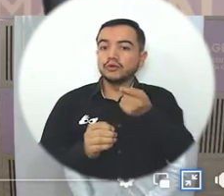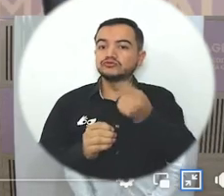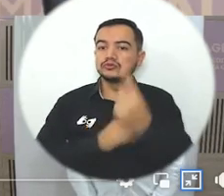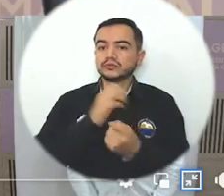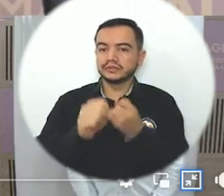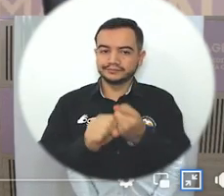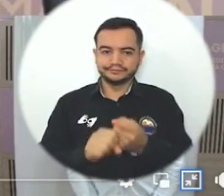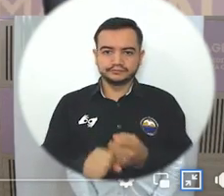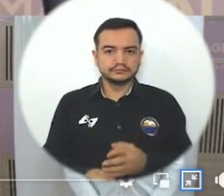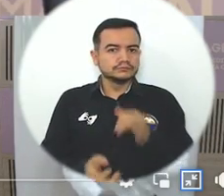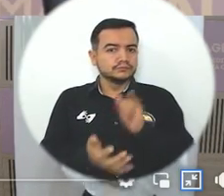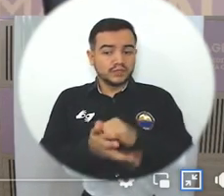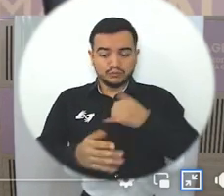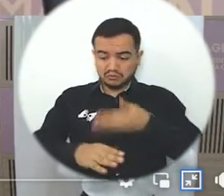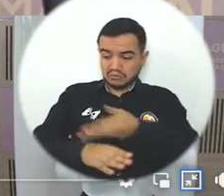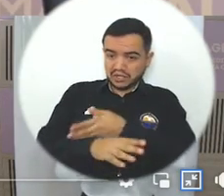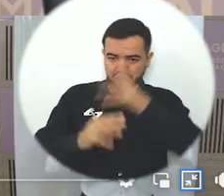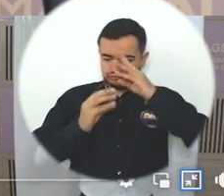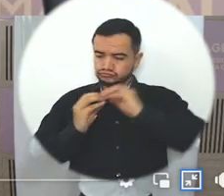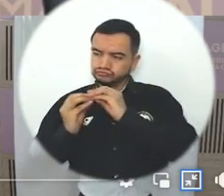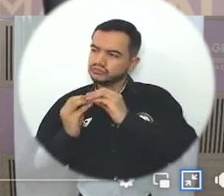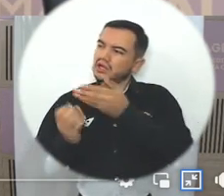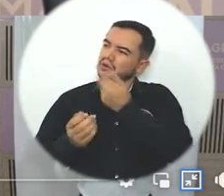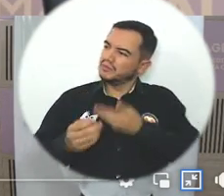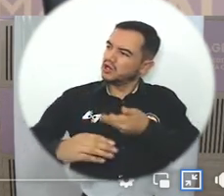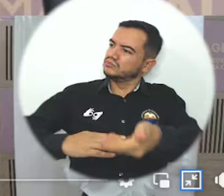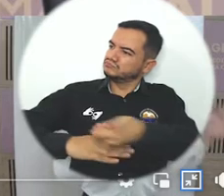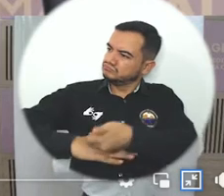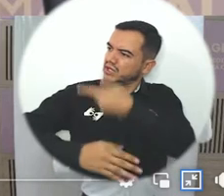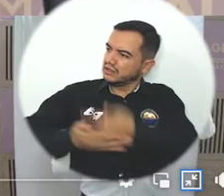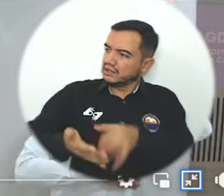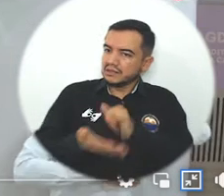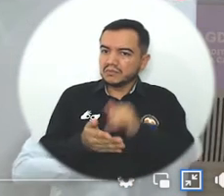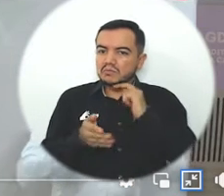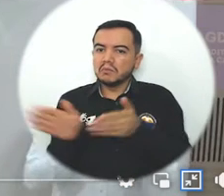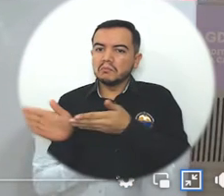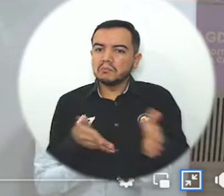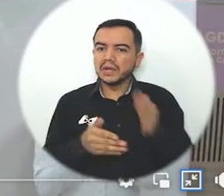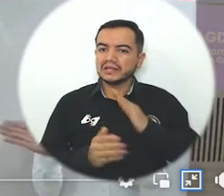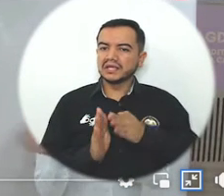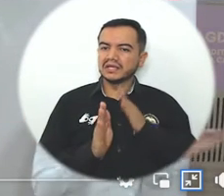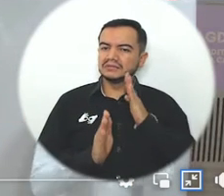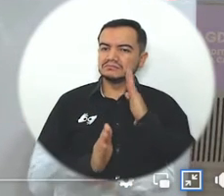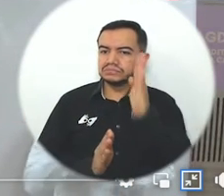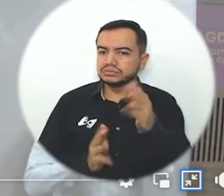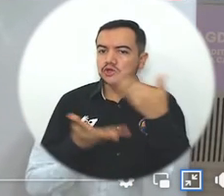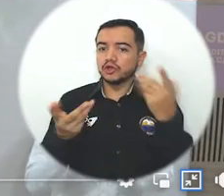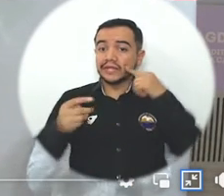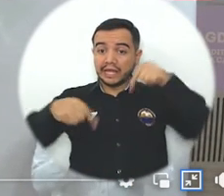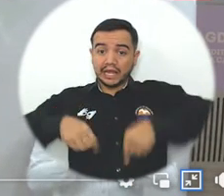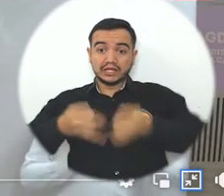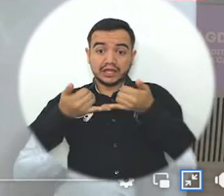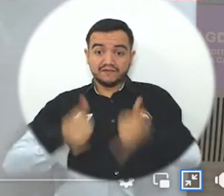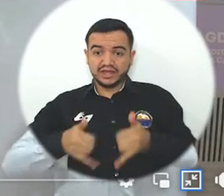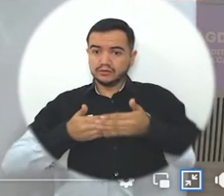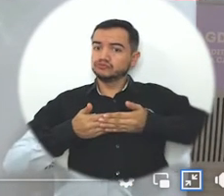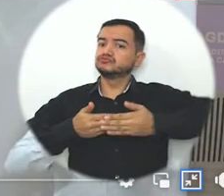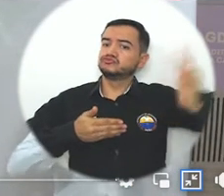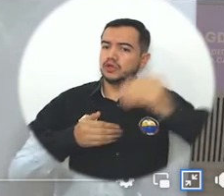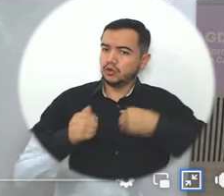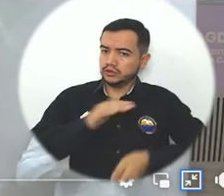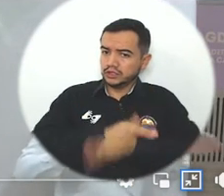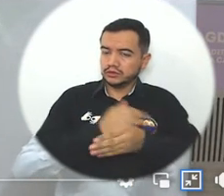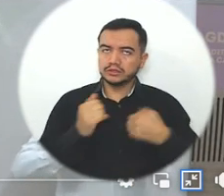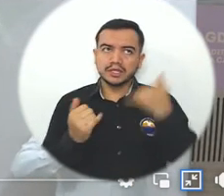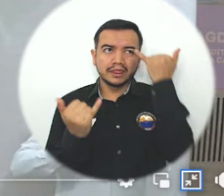Pues nosotros en el marco del plan de gobierno dijimos, formulemos un plan de desarrollo que vaya más allá de la vigencia de esta rectoría. Y dijimos,